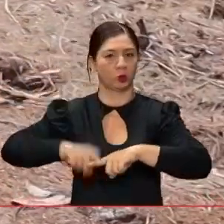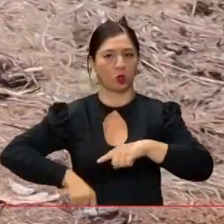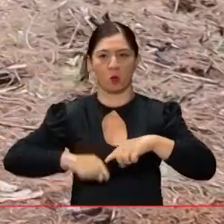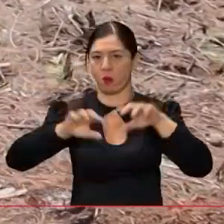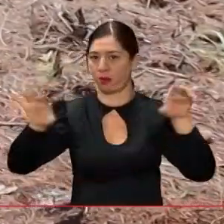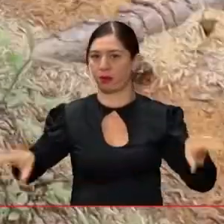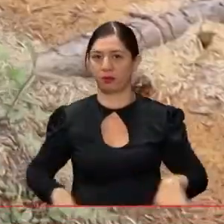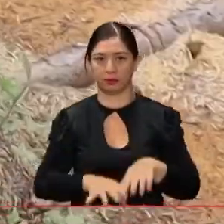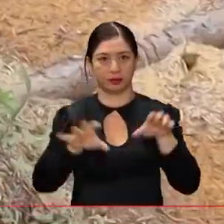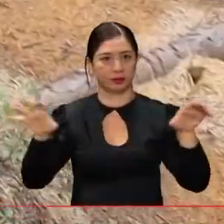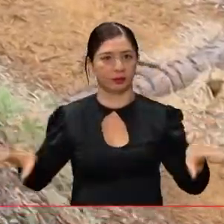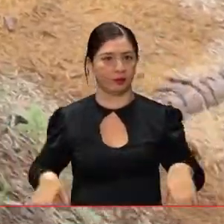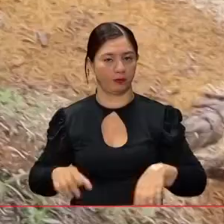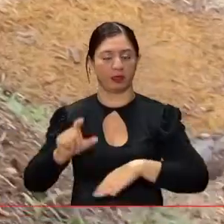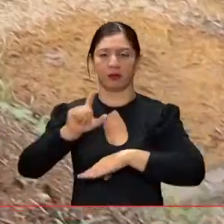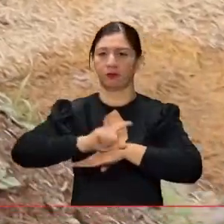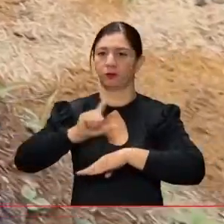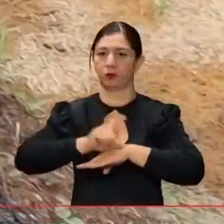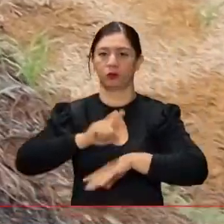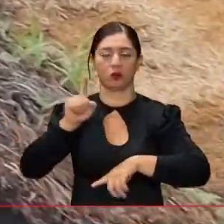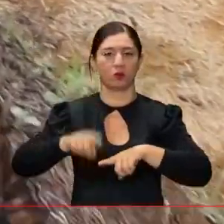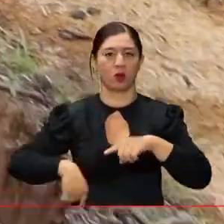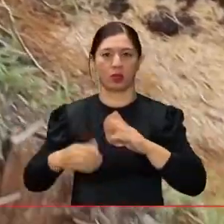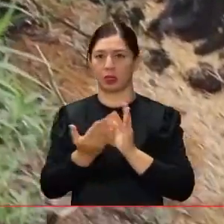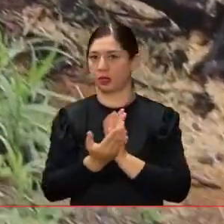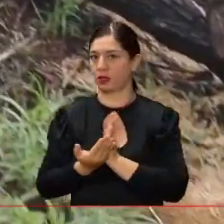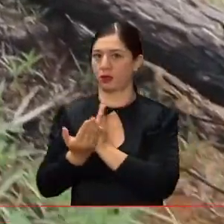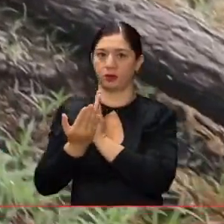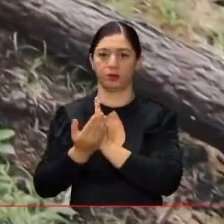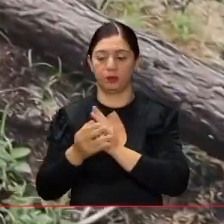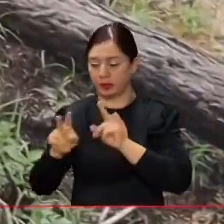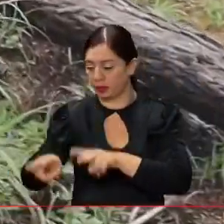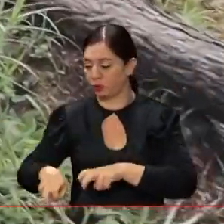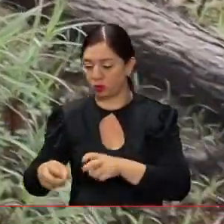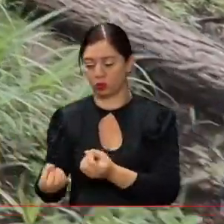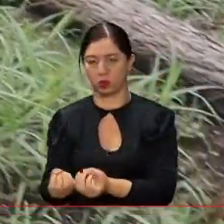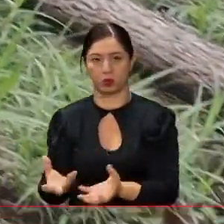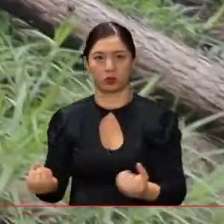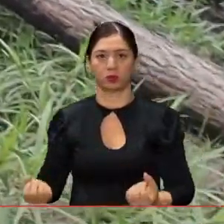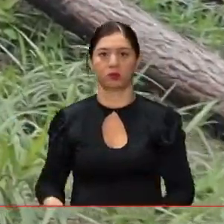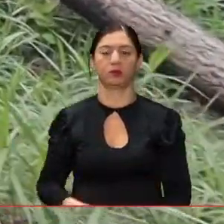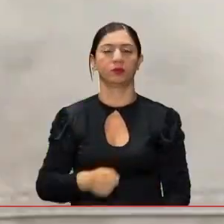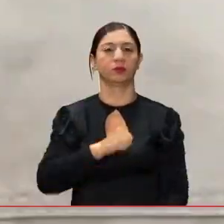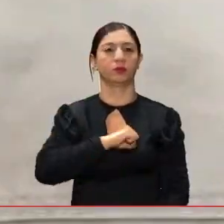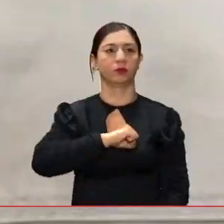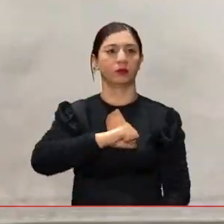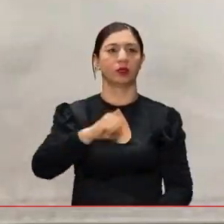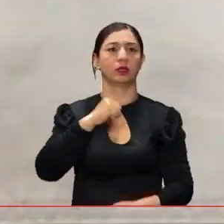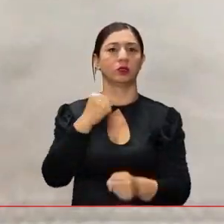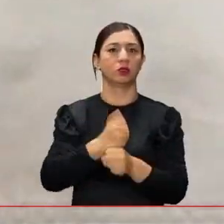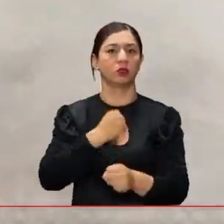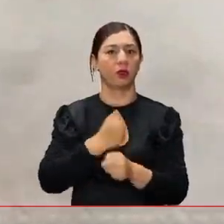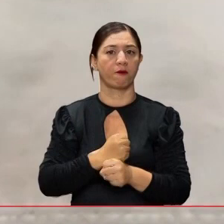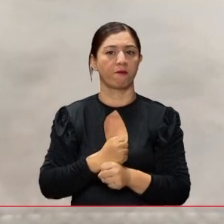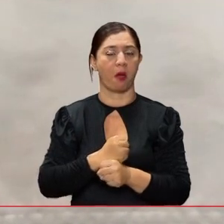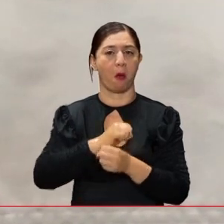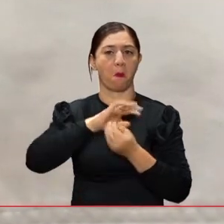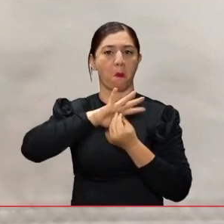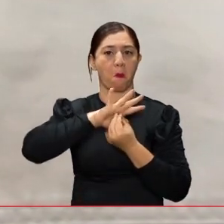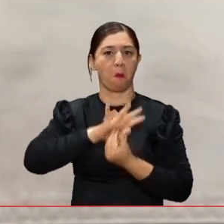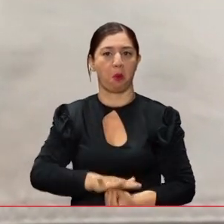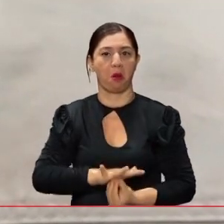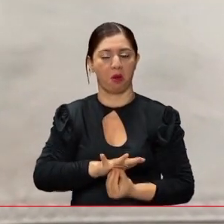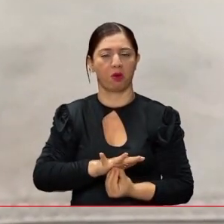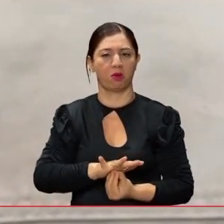sus actividades escolares, educativas y de huertas. El derecho al trabajo ha sido vulnerado, se está viendo